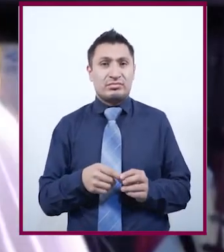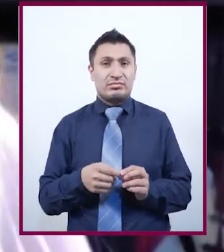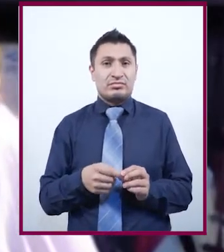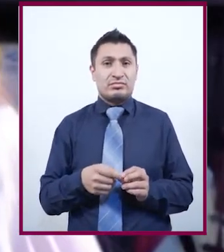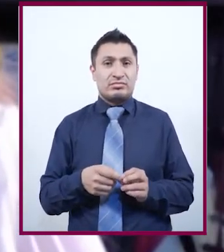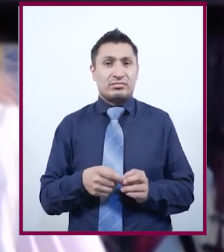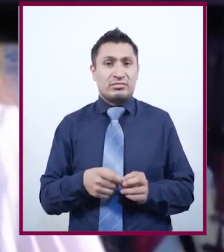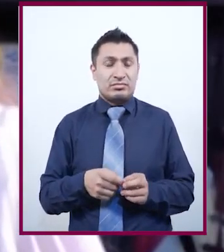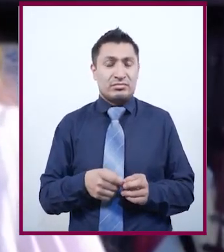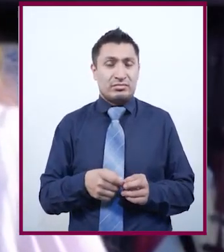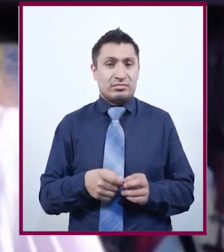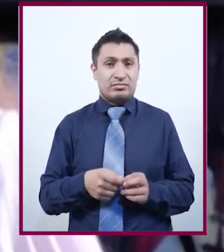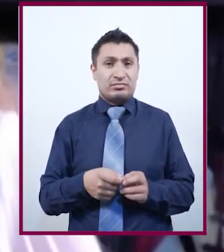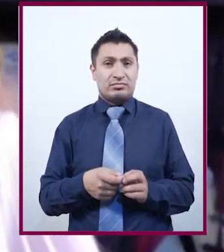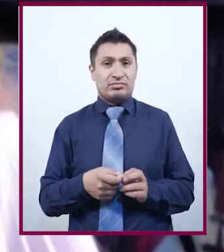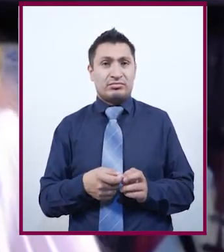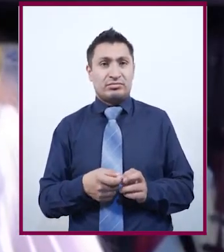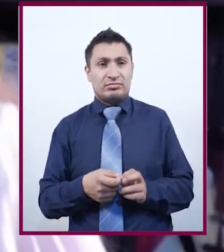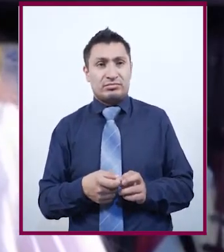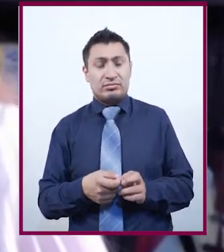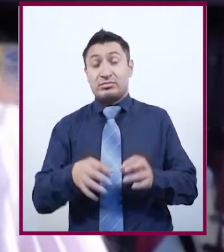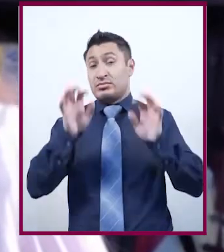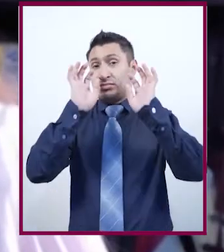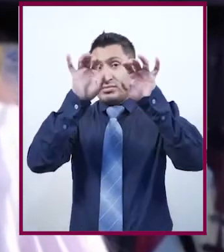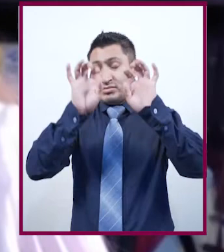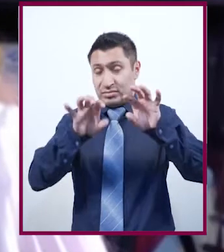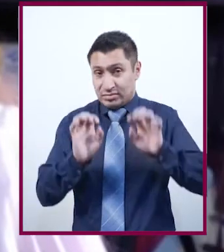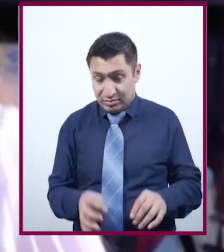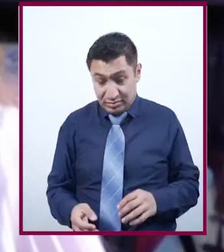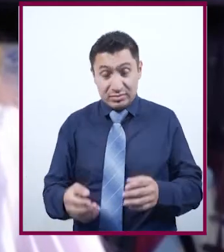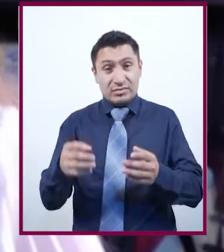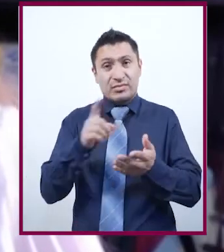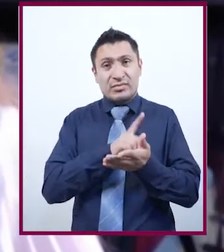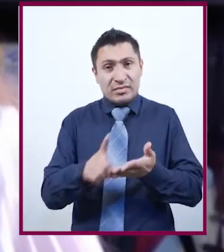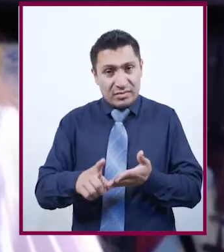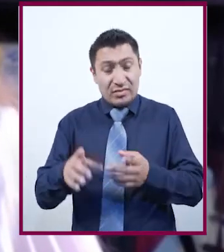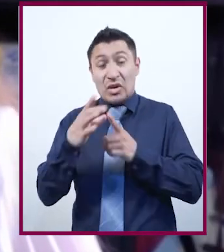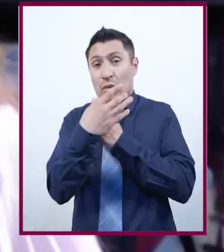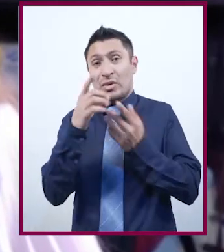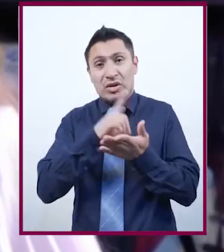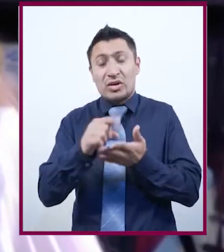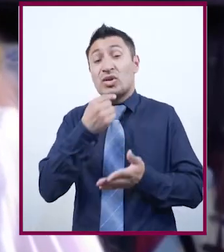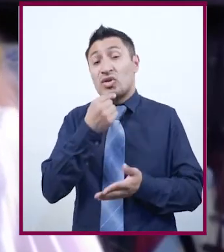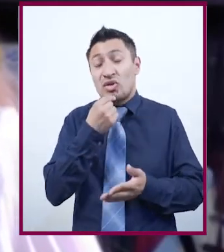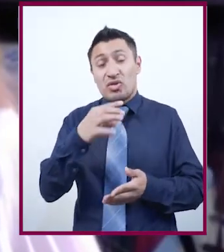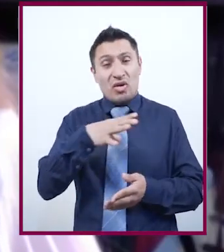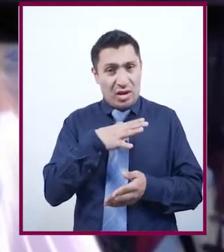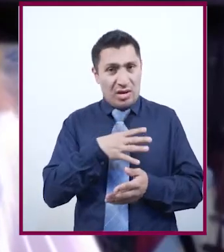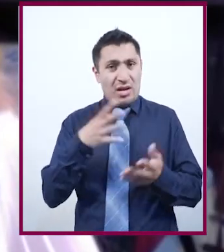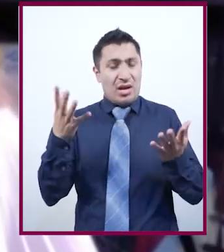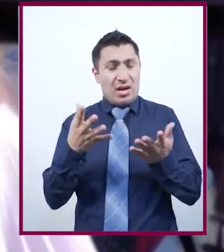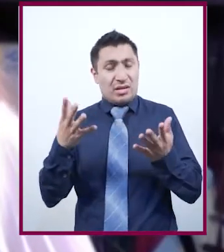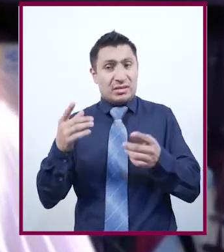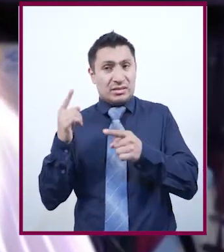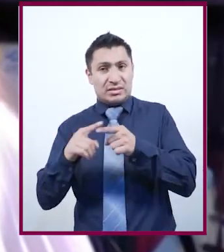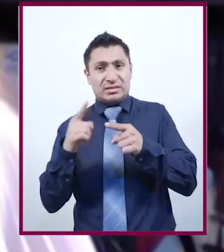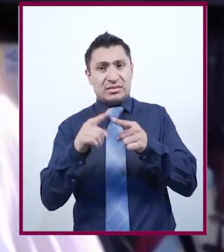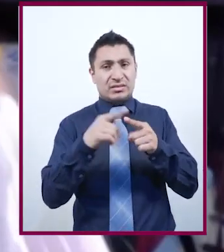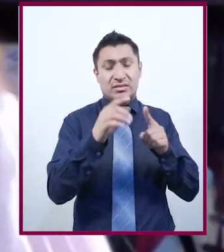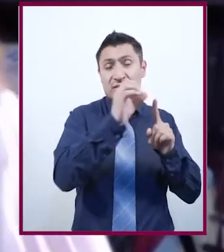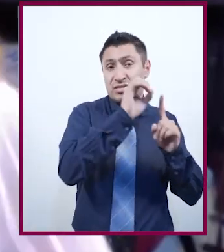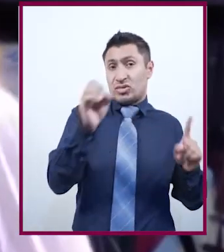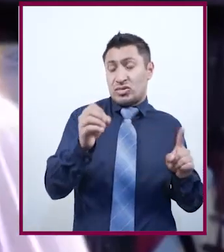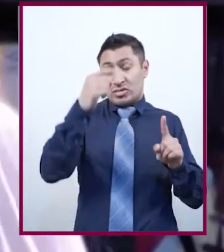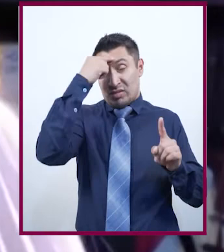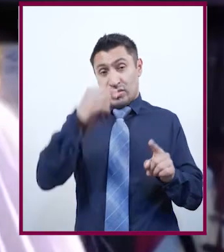suscribir la Convención sobre los Derechos del Niño, posterior a esto se hicieron varios protocolos facultativos, ¿no?, para la protección